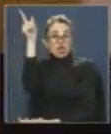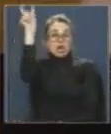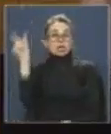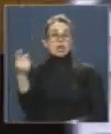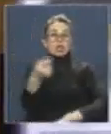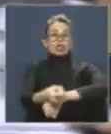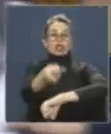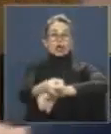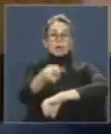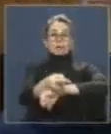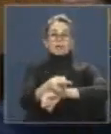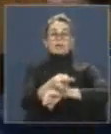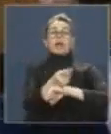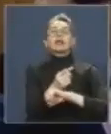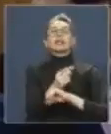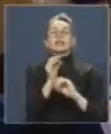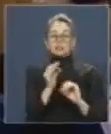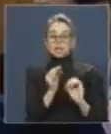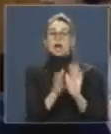solo la objetividad